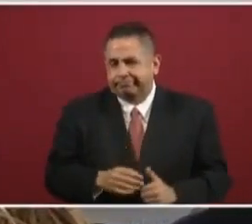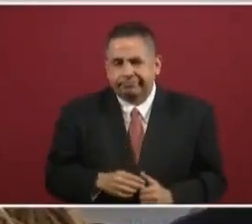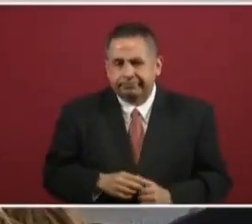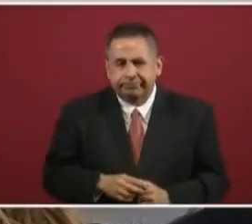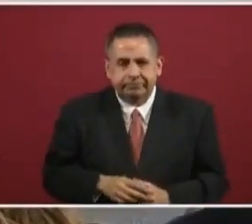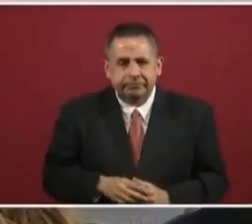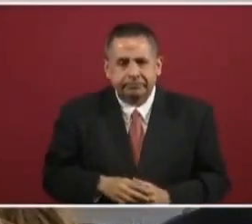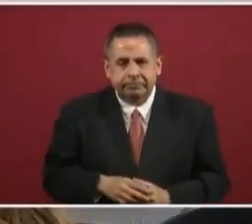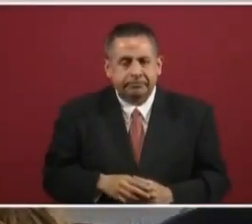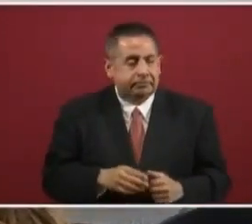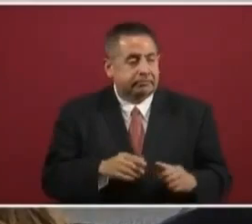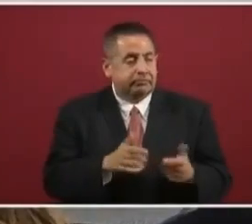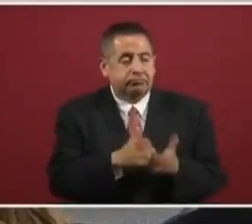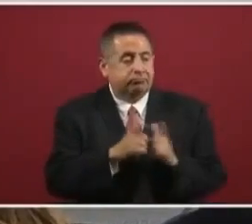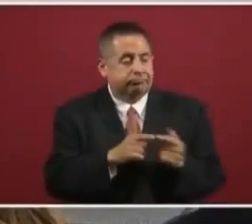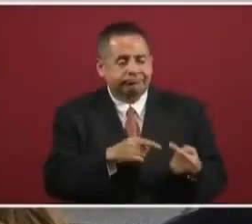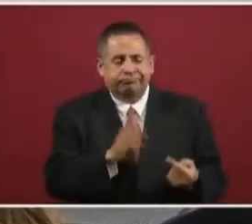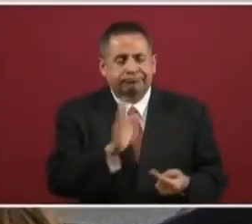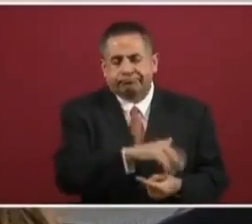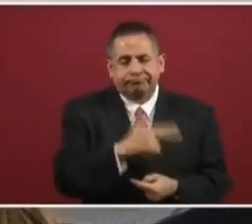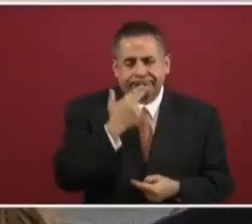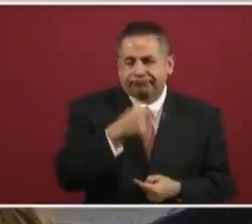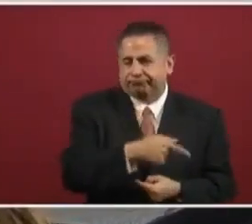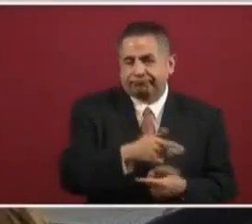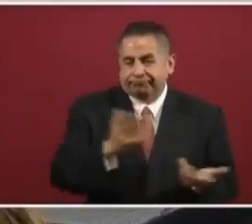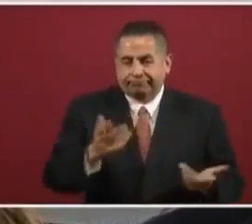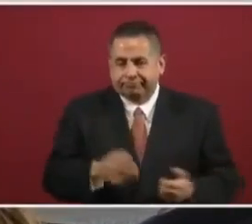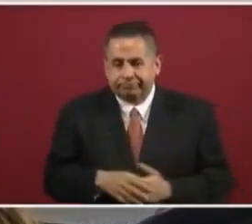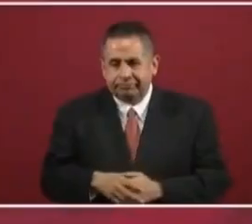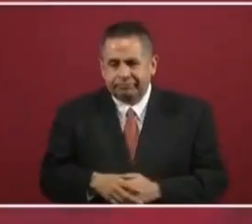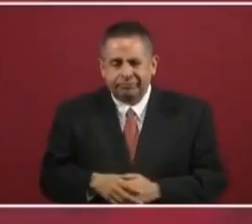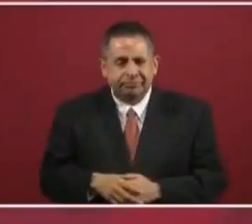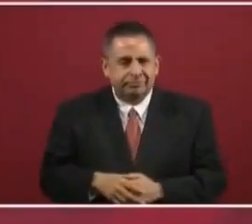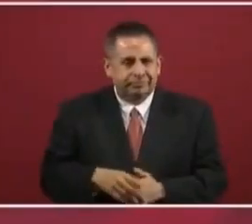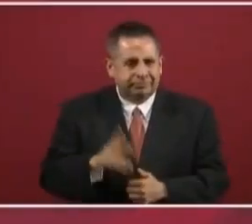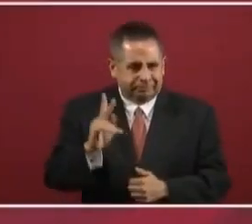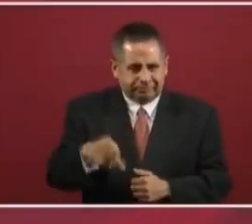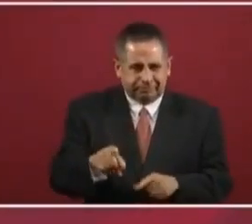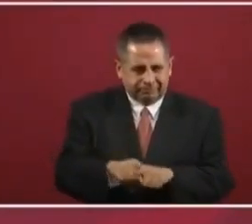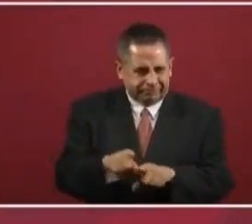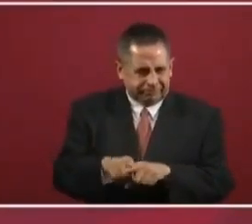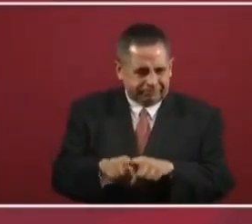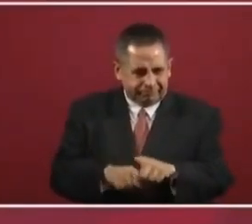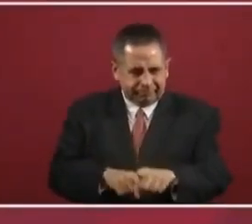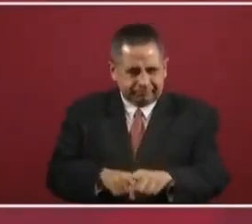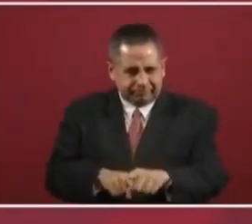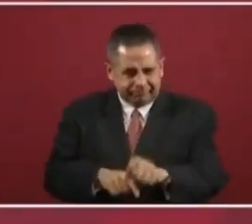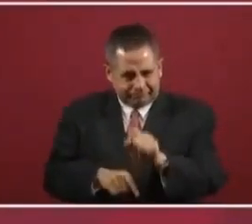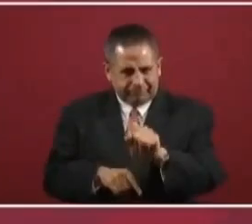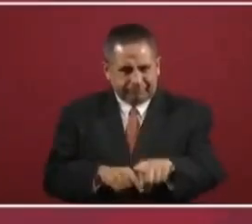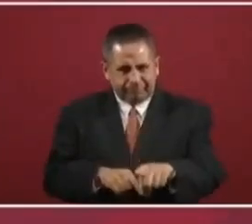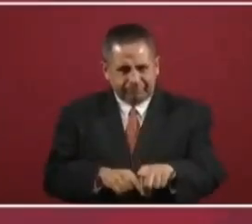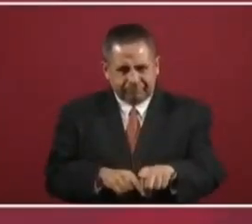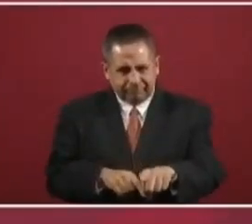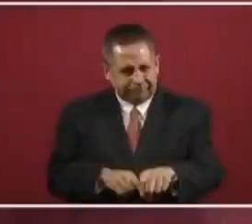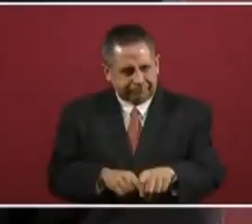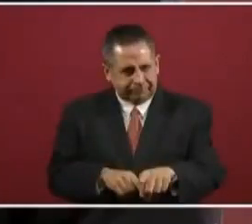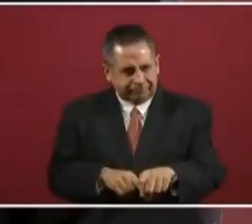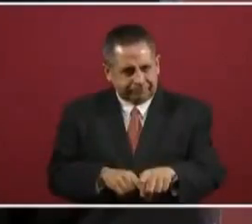funcionar No va a funcionar pues es un poco lo que hicieron